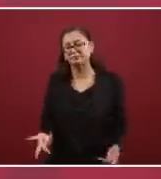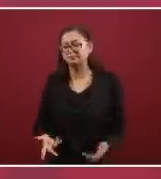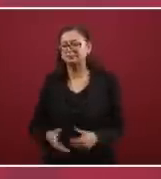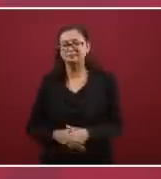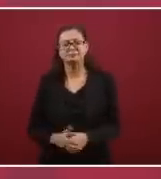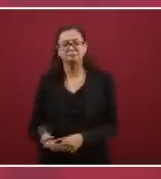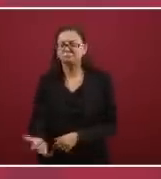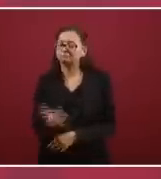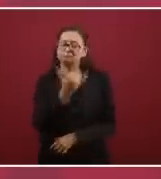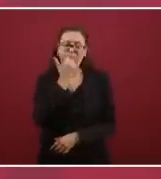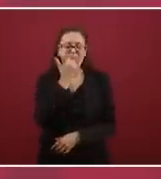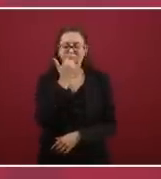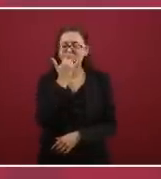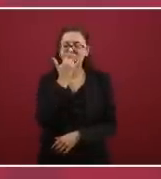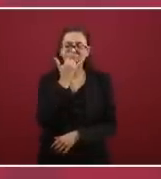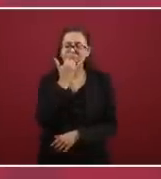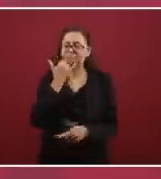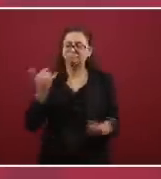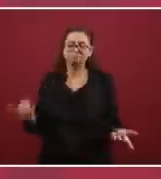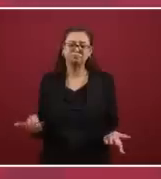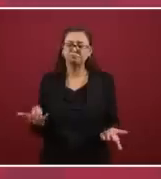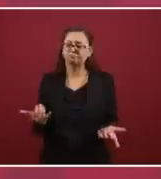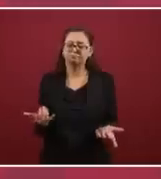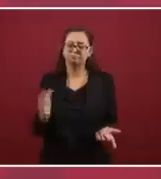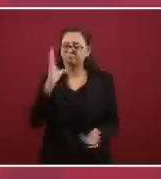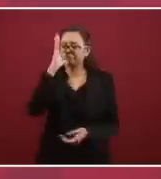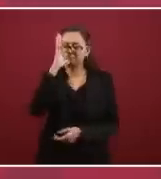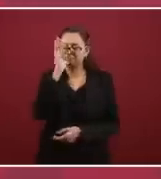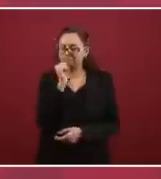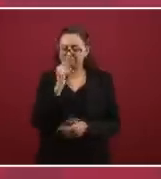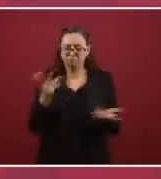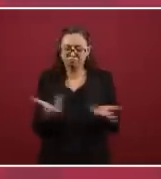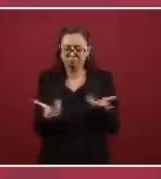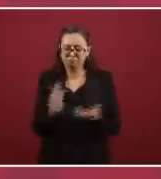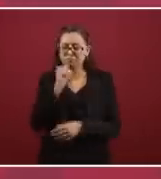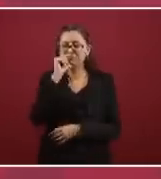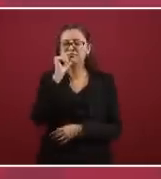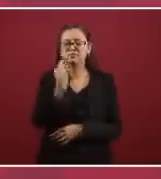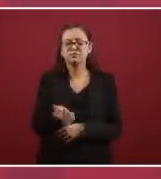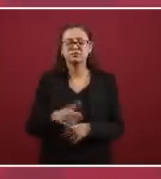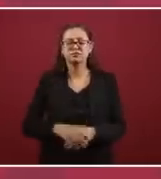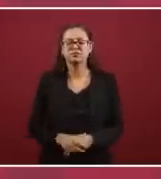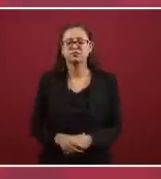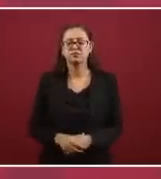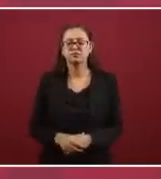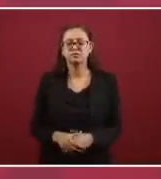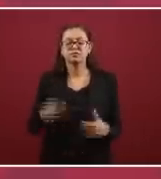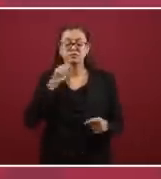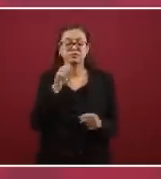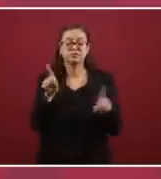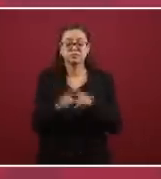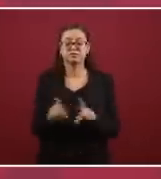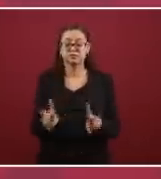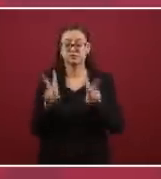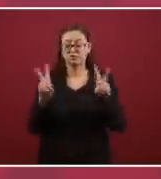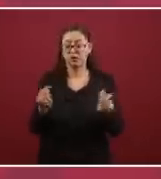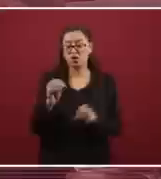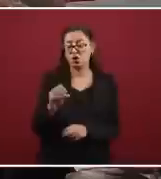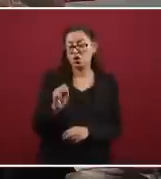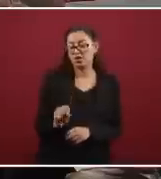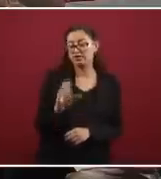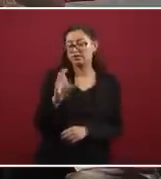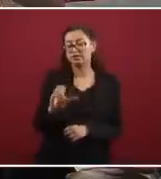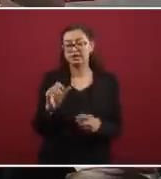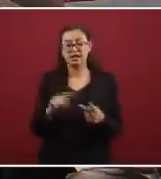no se va a ceder. Es el caso de las organizaciones de la